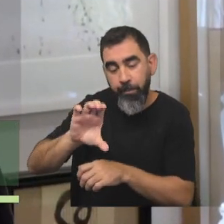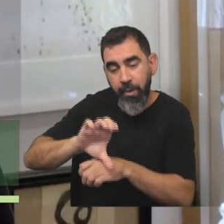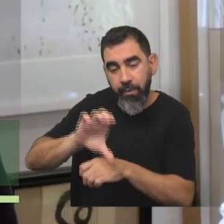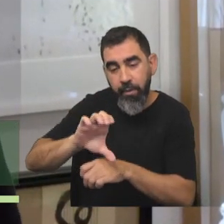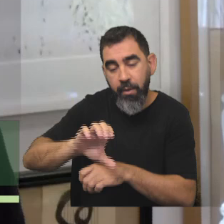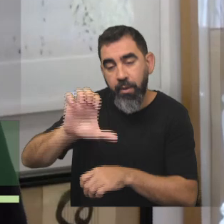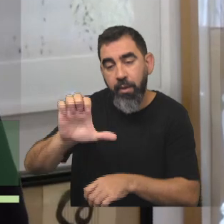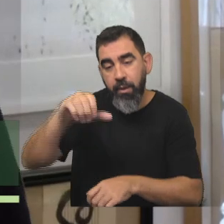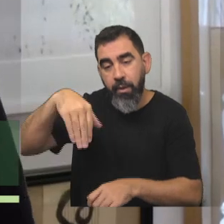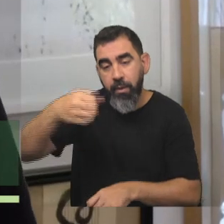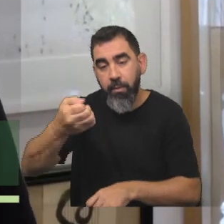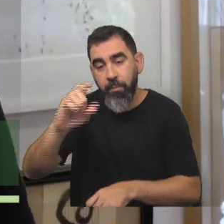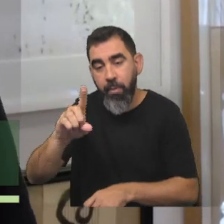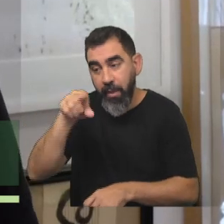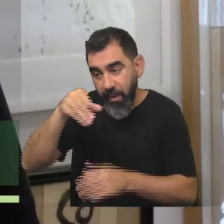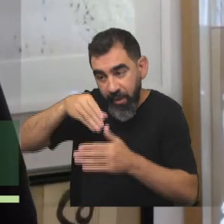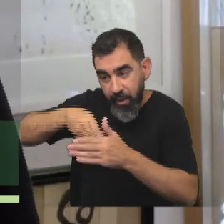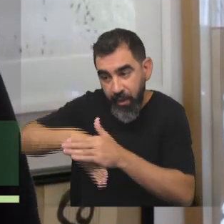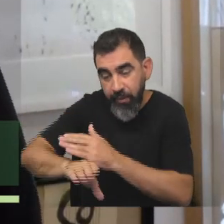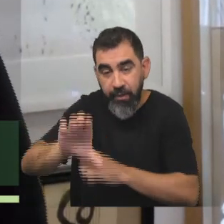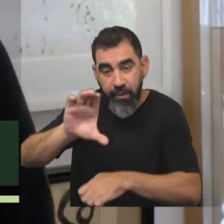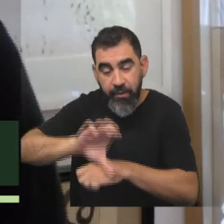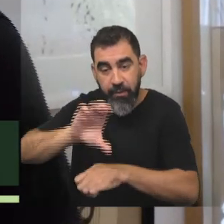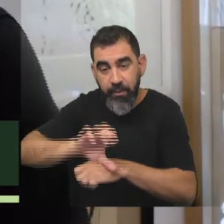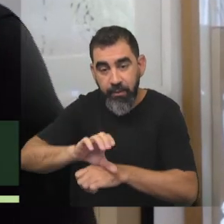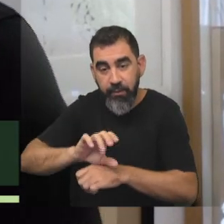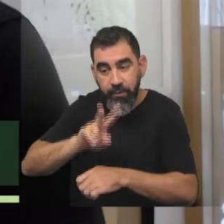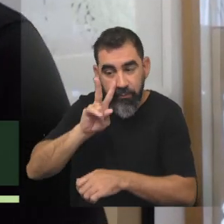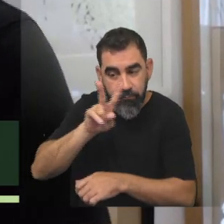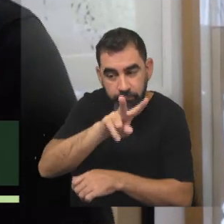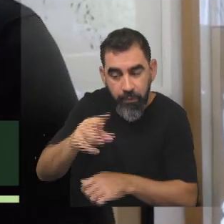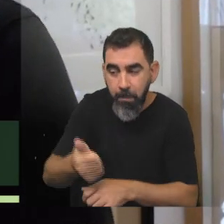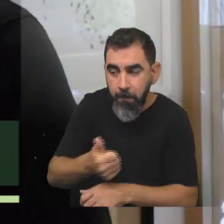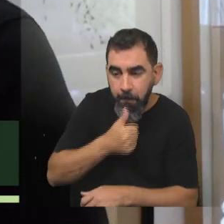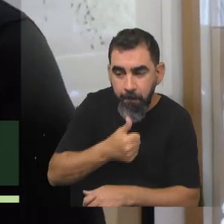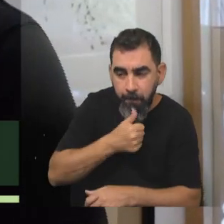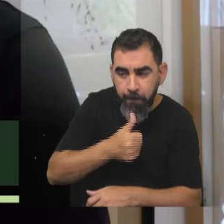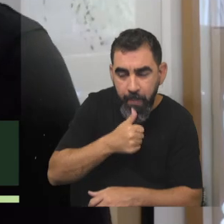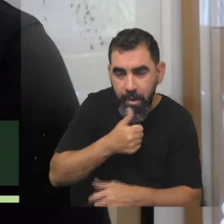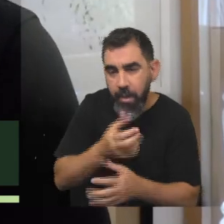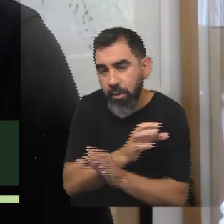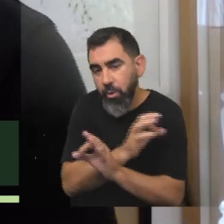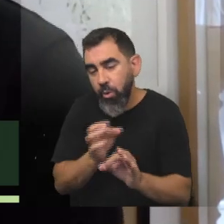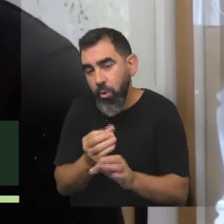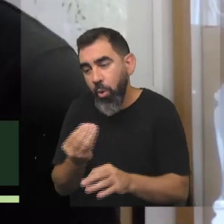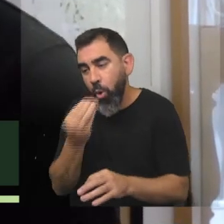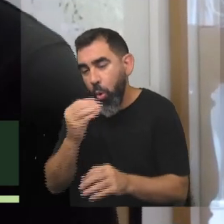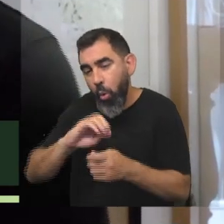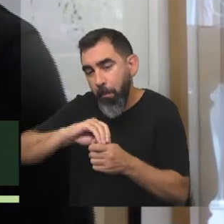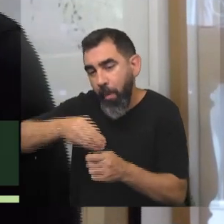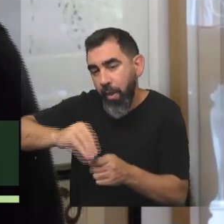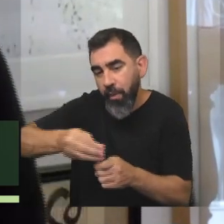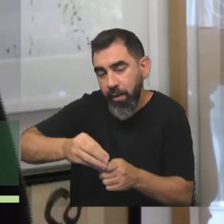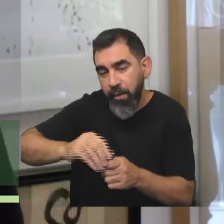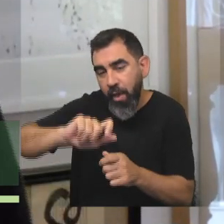cuando levón entraba a una clase de la emad y veía que alguien estaba tomando mate en el escenario o estaba comiendo una mandarina o